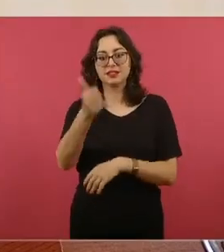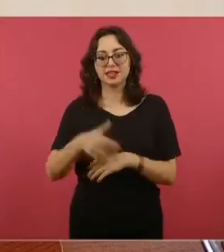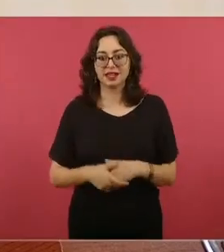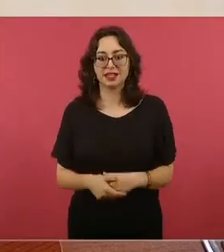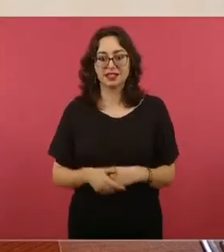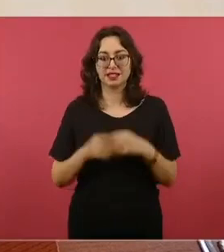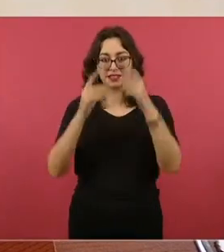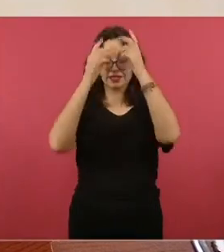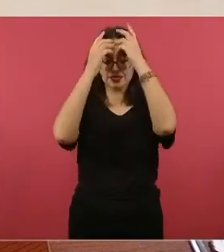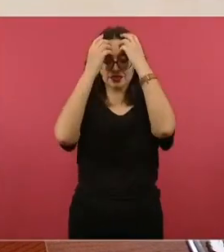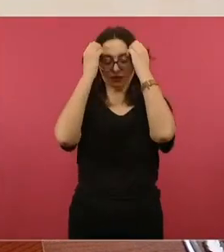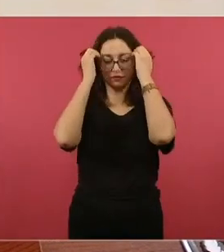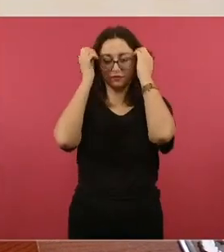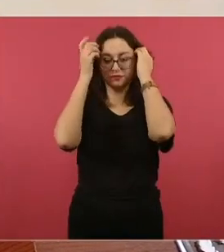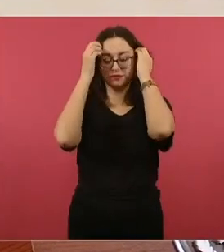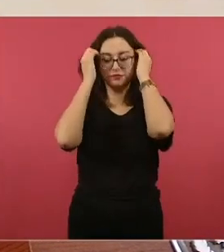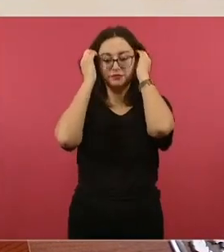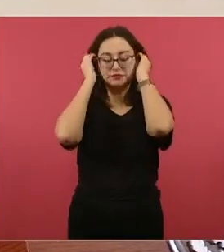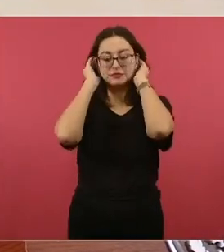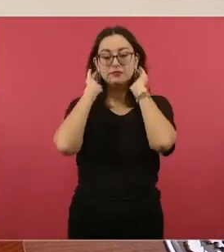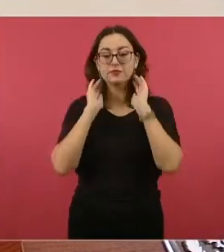manipulación, que no de información,